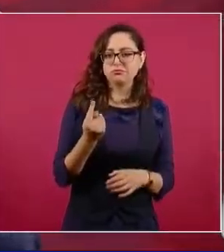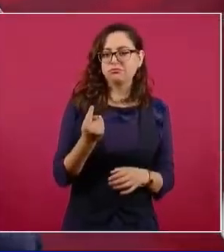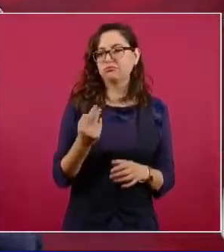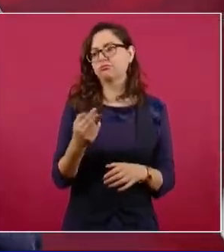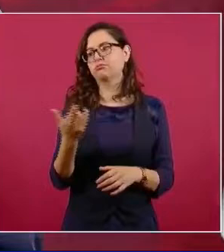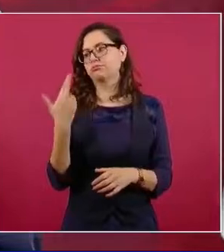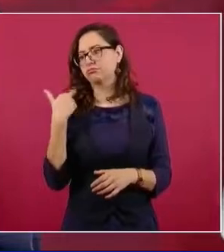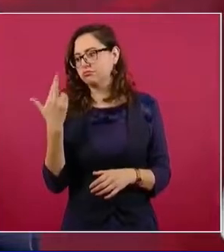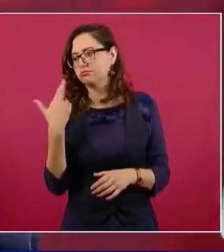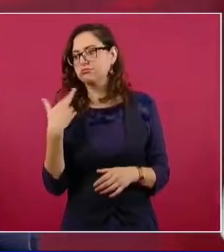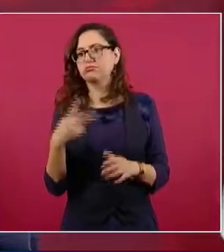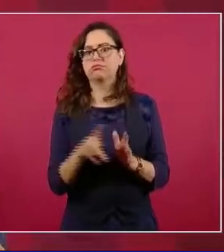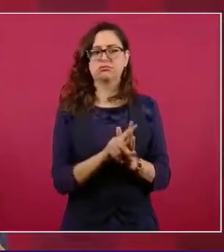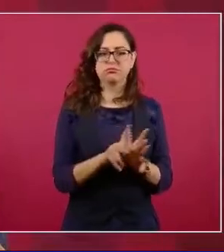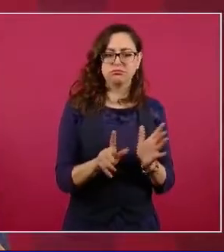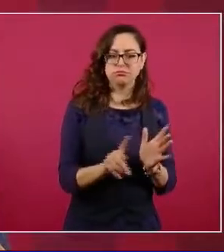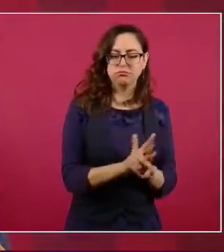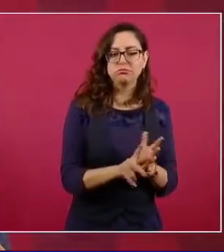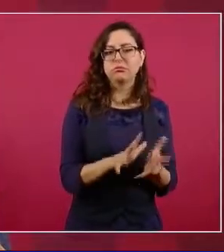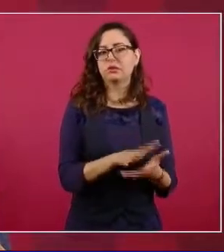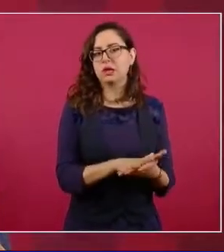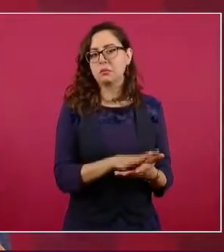información.